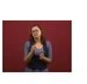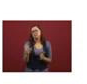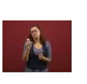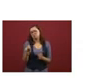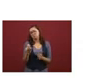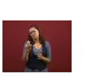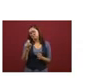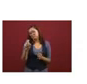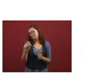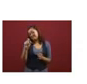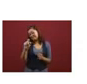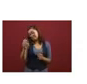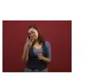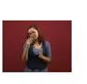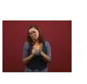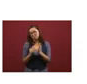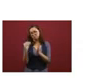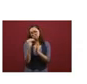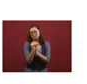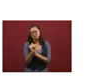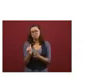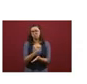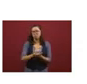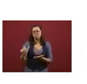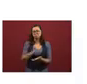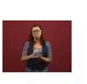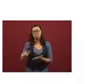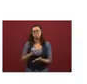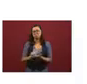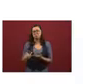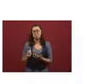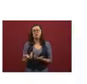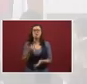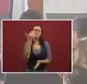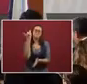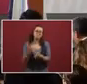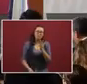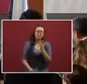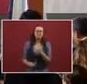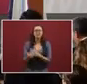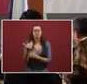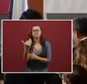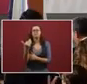esos 63,000 ya están pagados. Faltan alrededor de